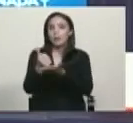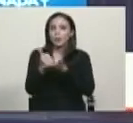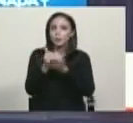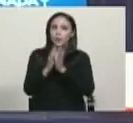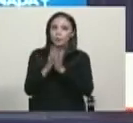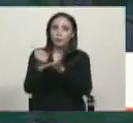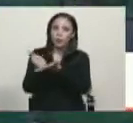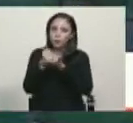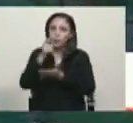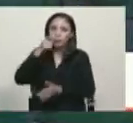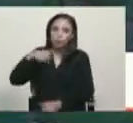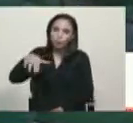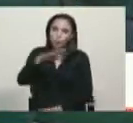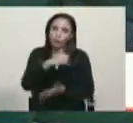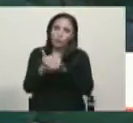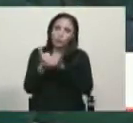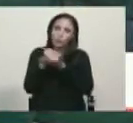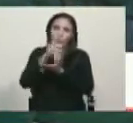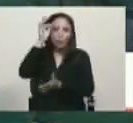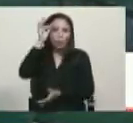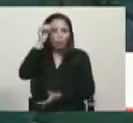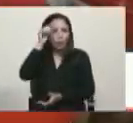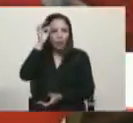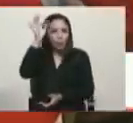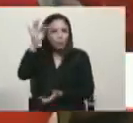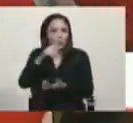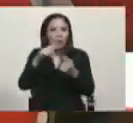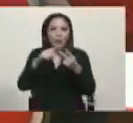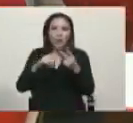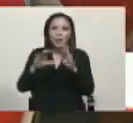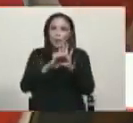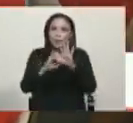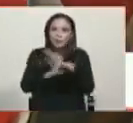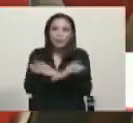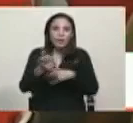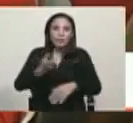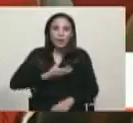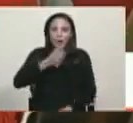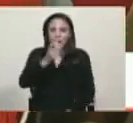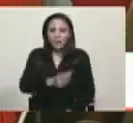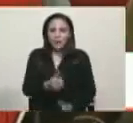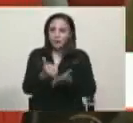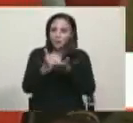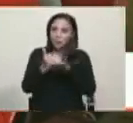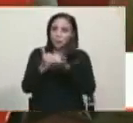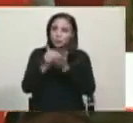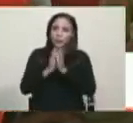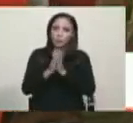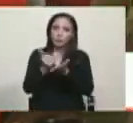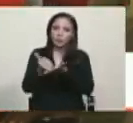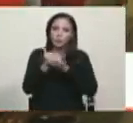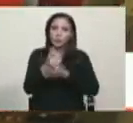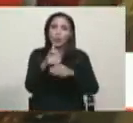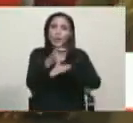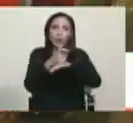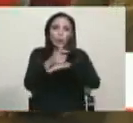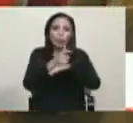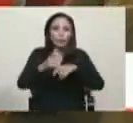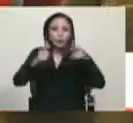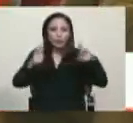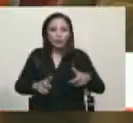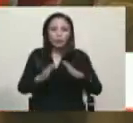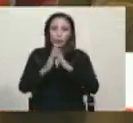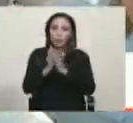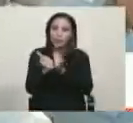Poder Popular, de los concejales, de los constituyentes, de los alcaldes, de los gobernadores, de todo el